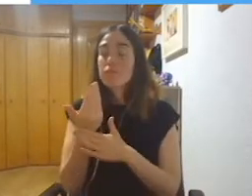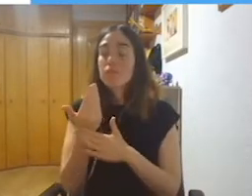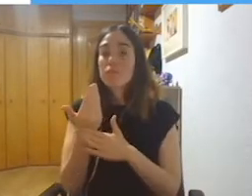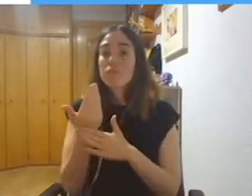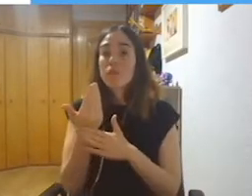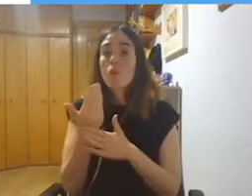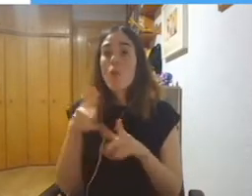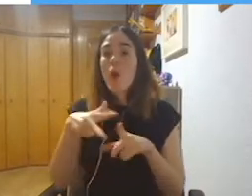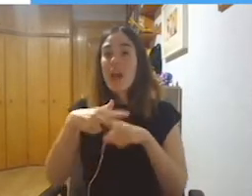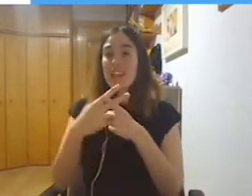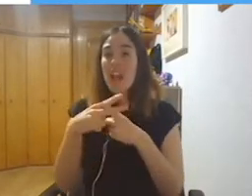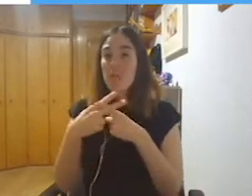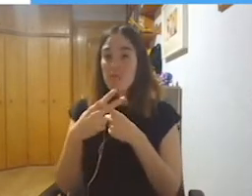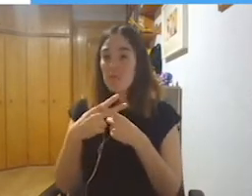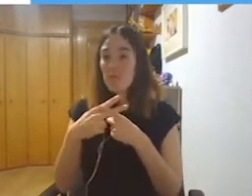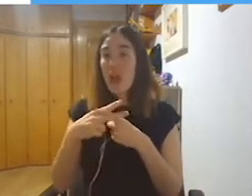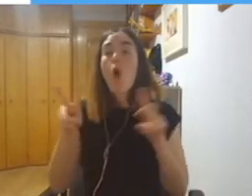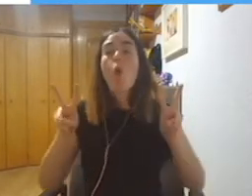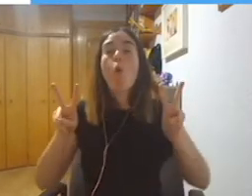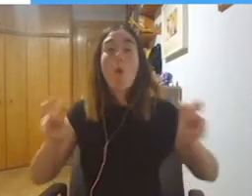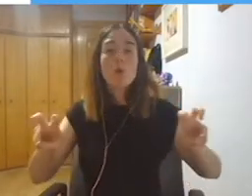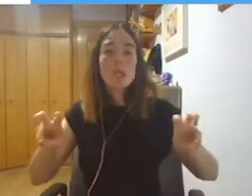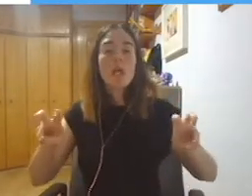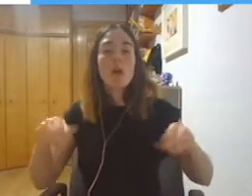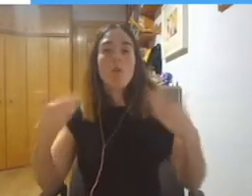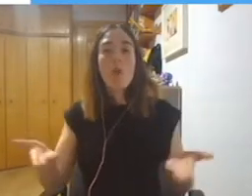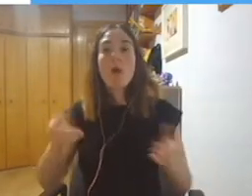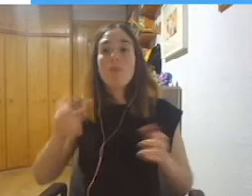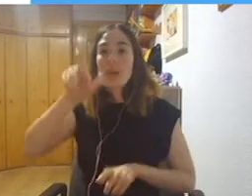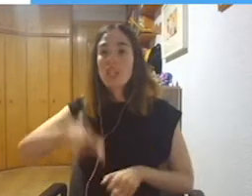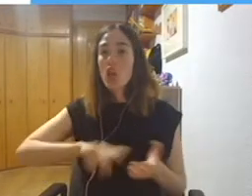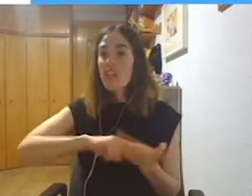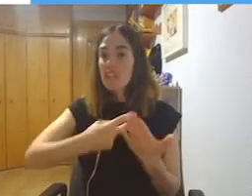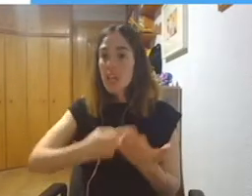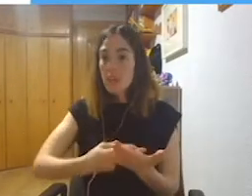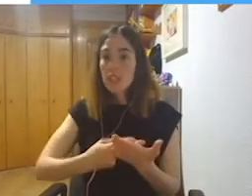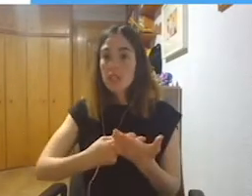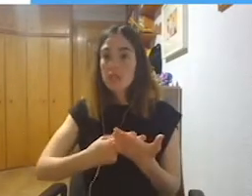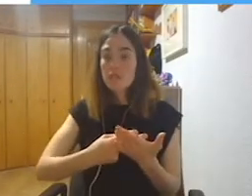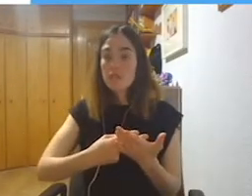una herramienta absolutamente útil es la persona intérprete